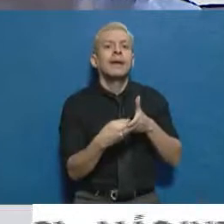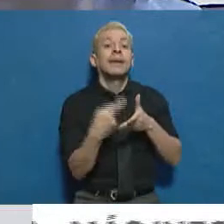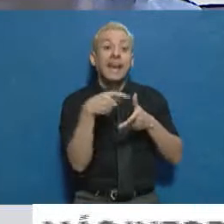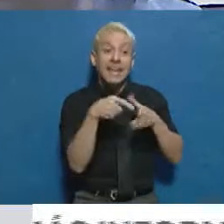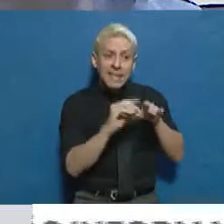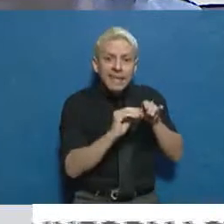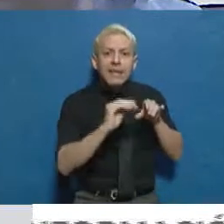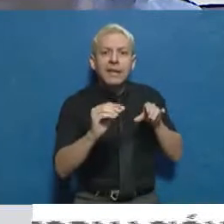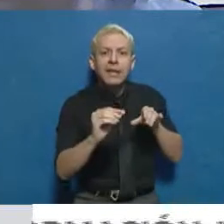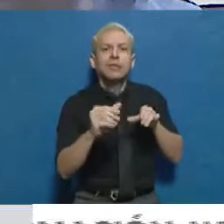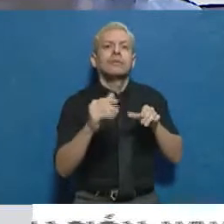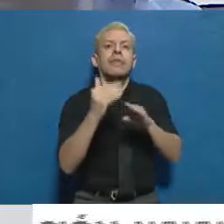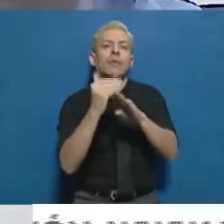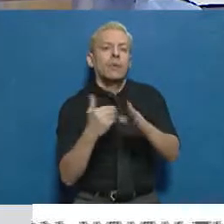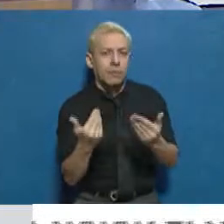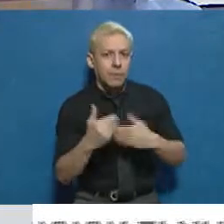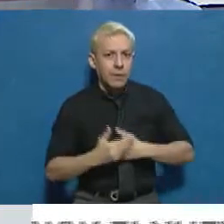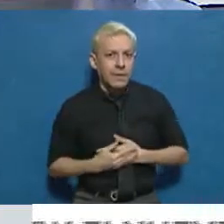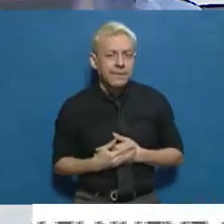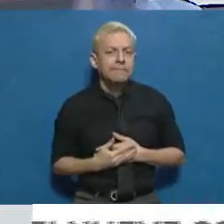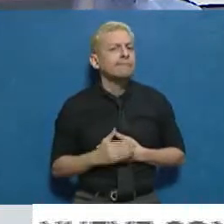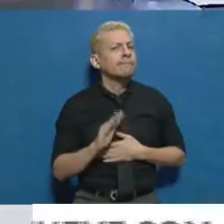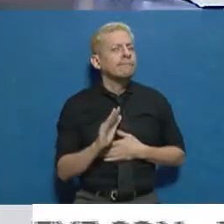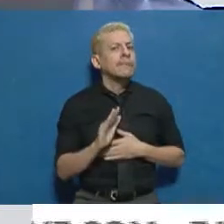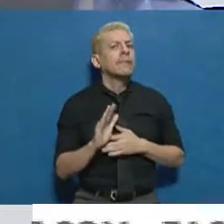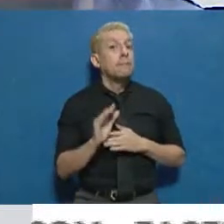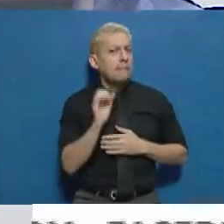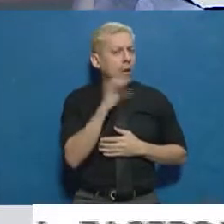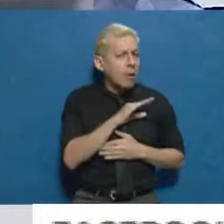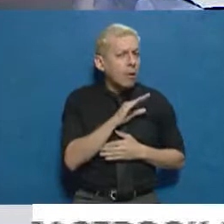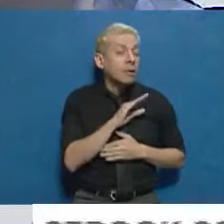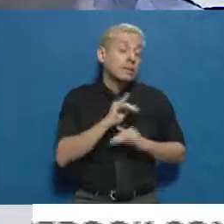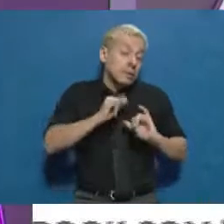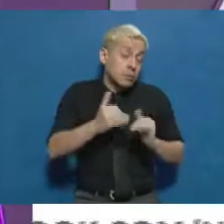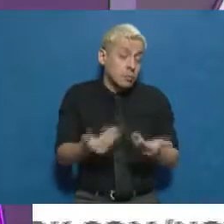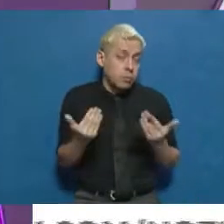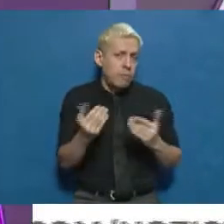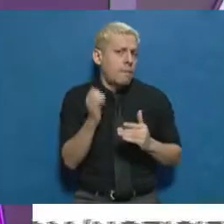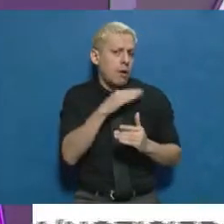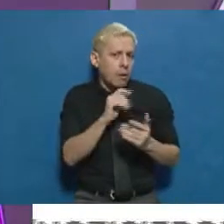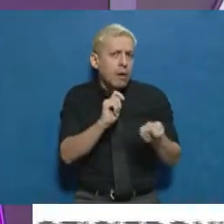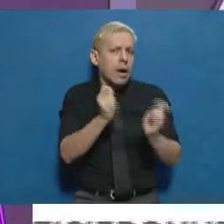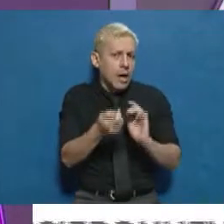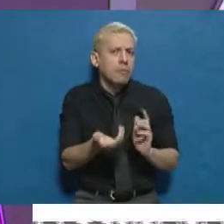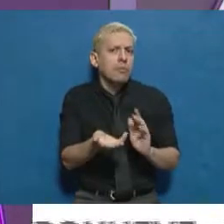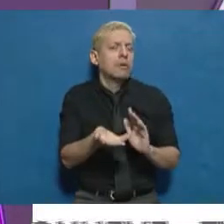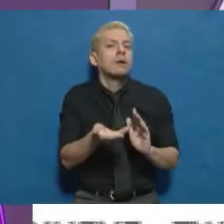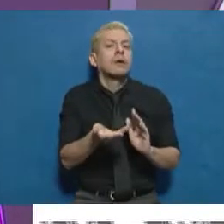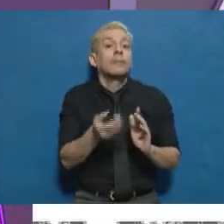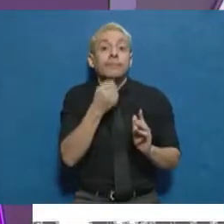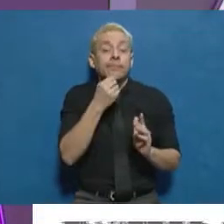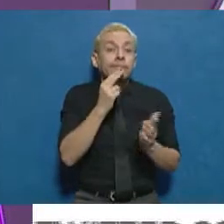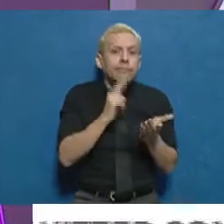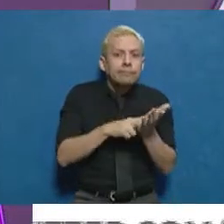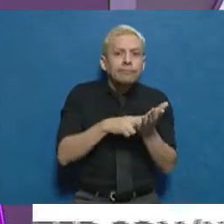para sostener esta rebaja. ¿Podría haber sido mejor? Sí, claro que podría haber sido mejor. ¿Se podría haber avanzado por los cuadros